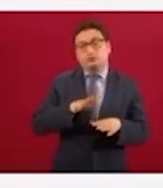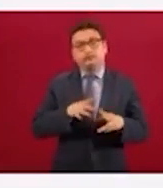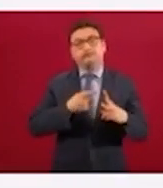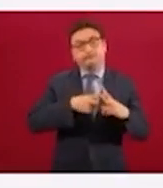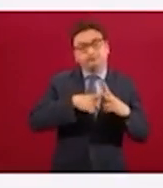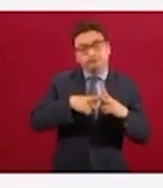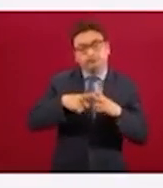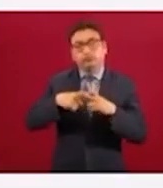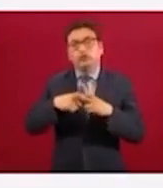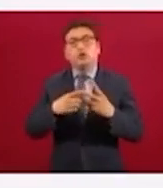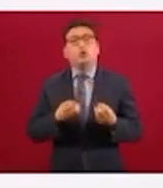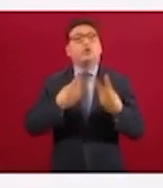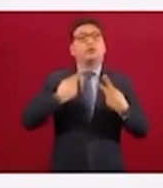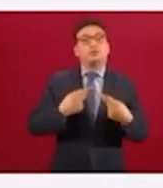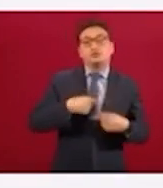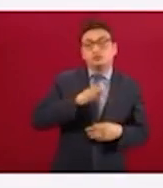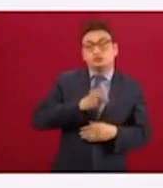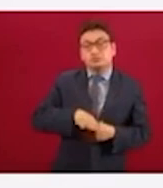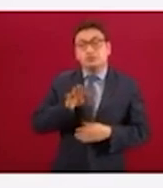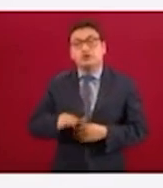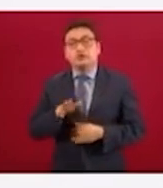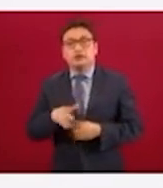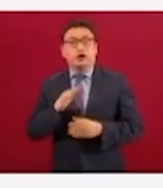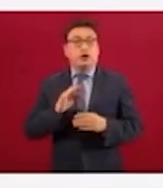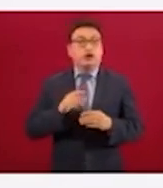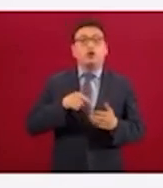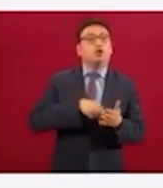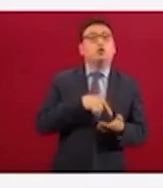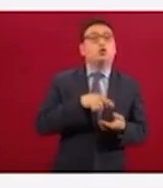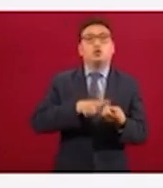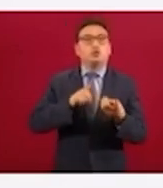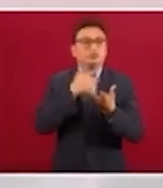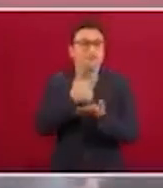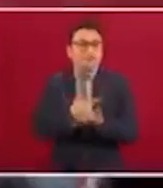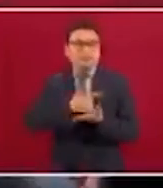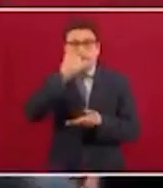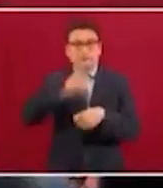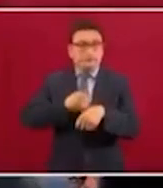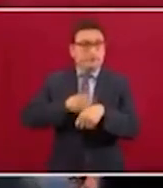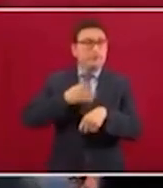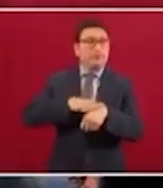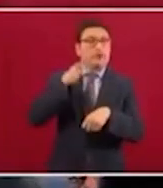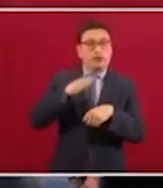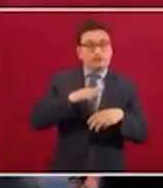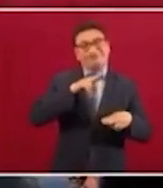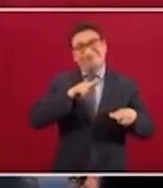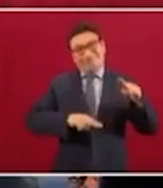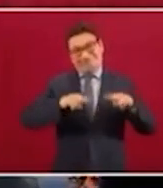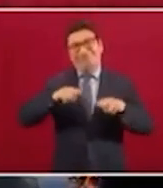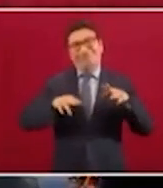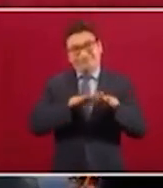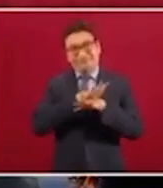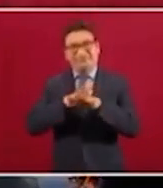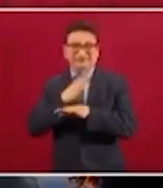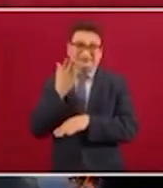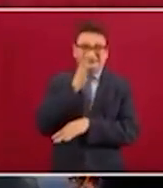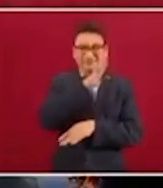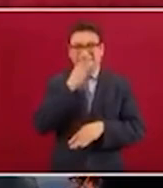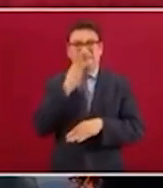cálculo de esta letalidad como una medida de la gravedad de la enfermedad varíe muchísimo, porque cuando son